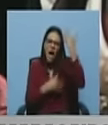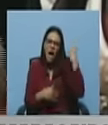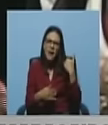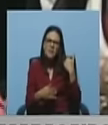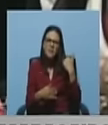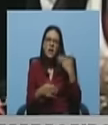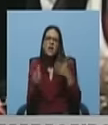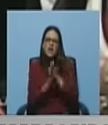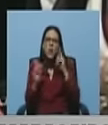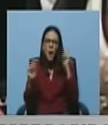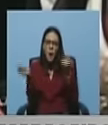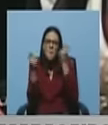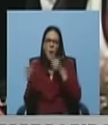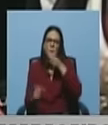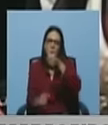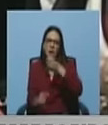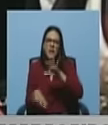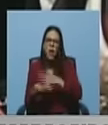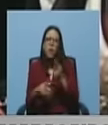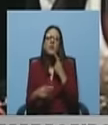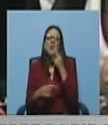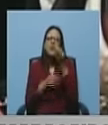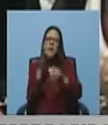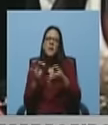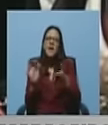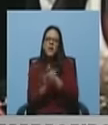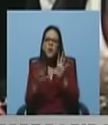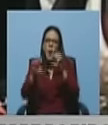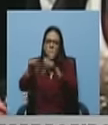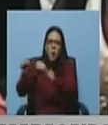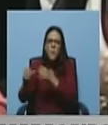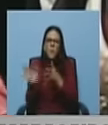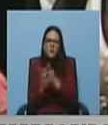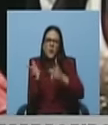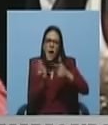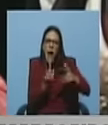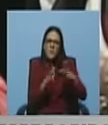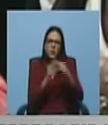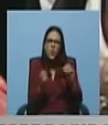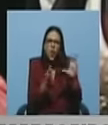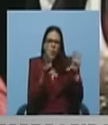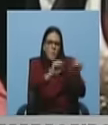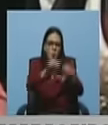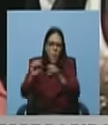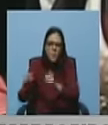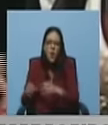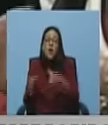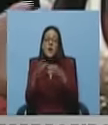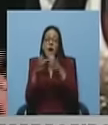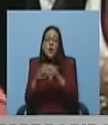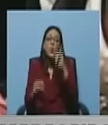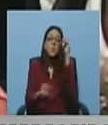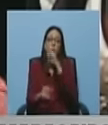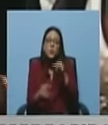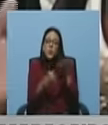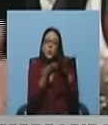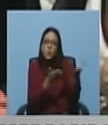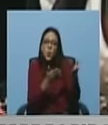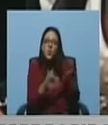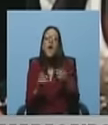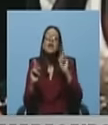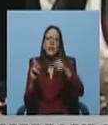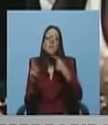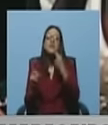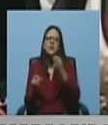la rueda de prensa, cuando aludió a la incautación de armas, que había un grupo en el Zulia, y lo decía,